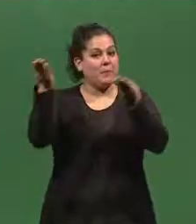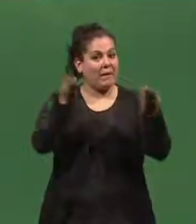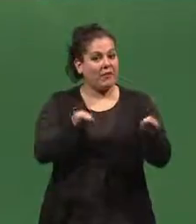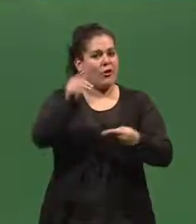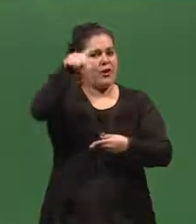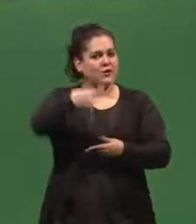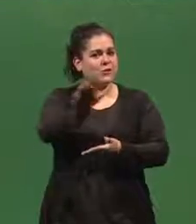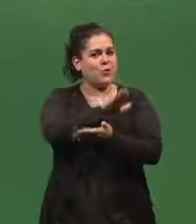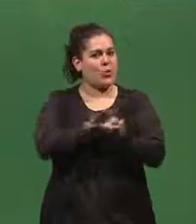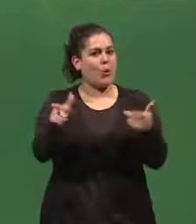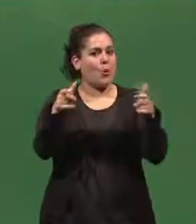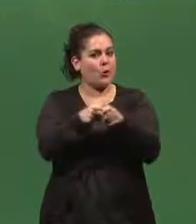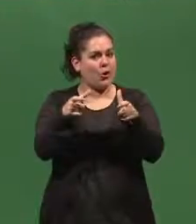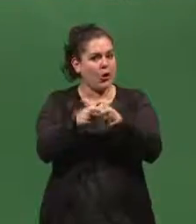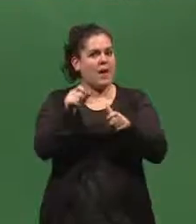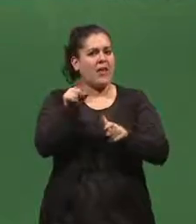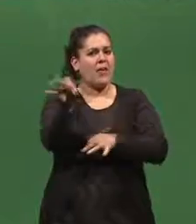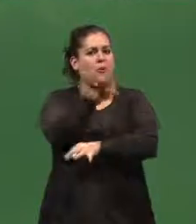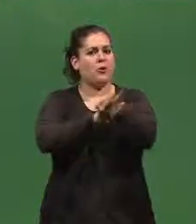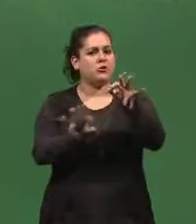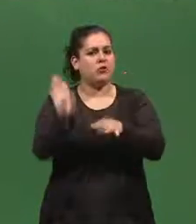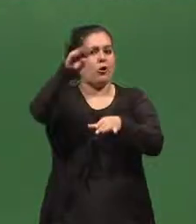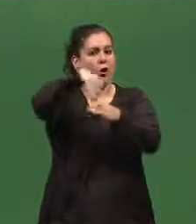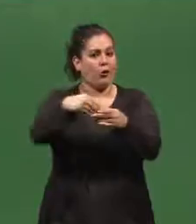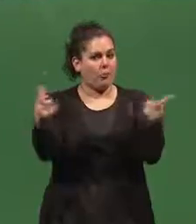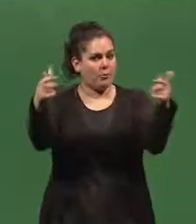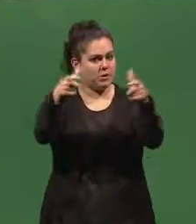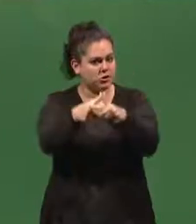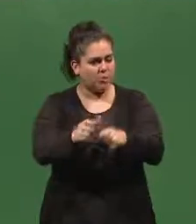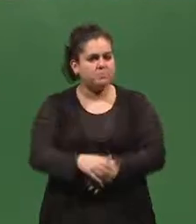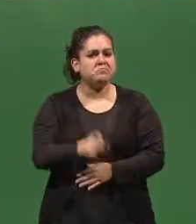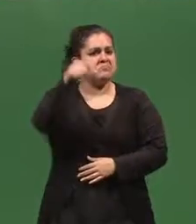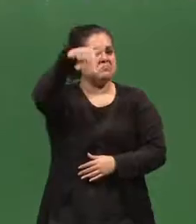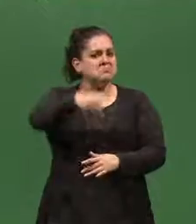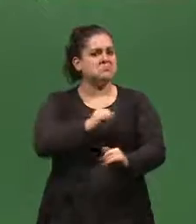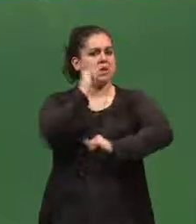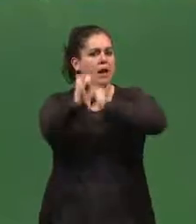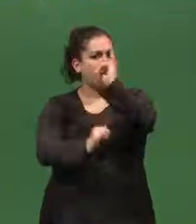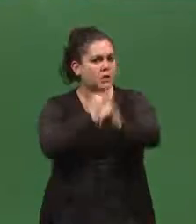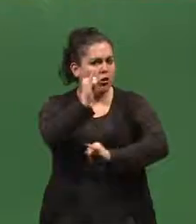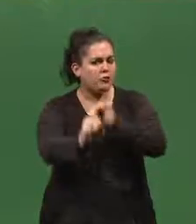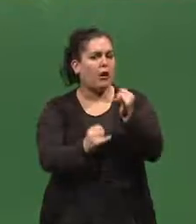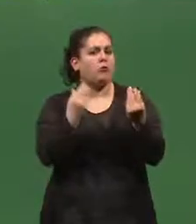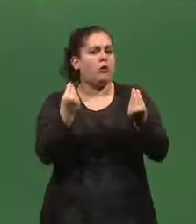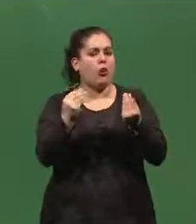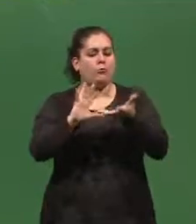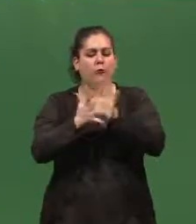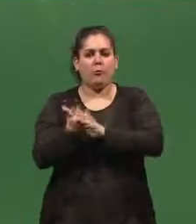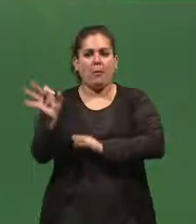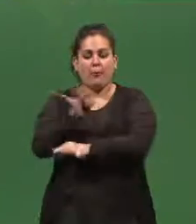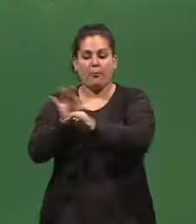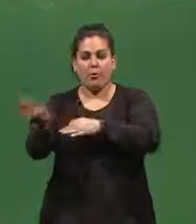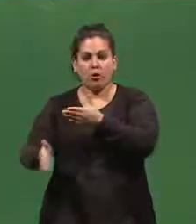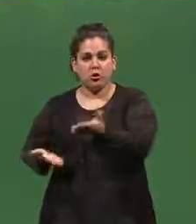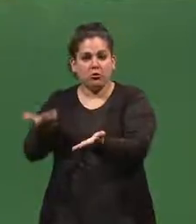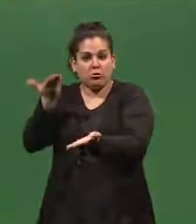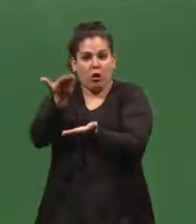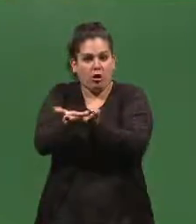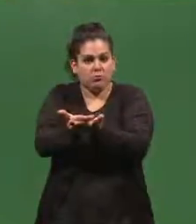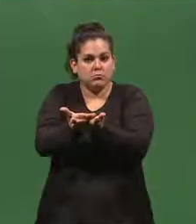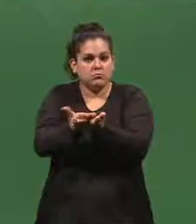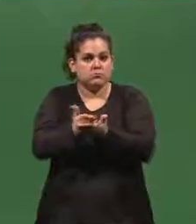Bienvenidos, este es un nuevo programa de Proyecto en Comisión. En este programa te vamos a contar cómo se trabajan los proyectos, desde que se